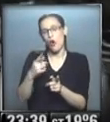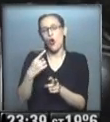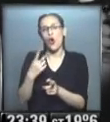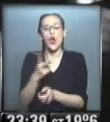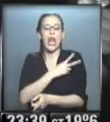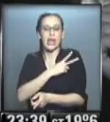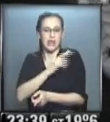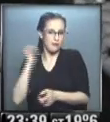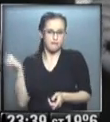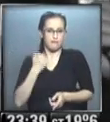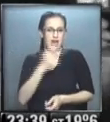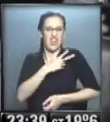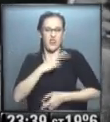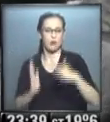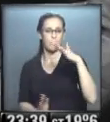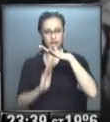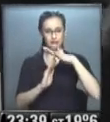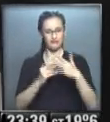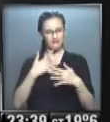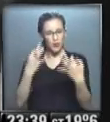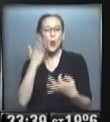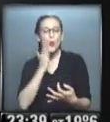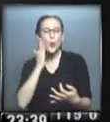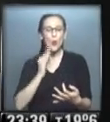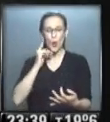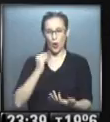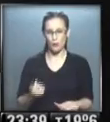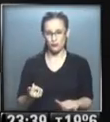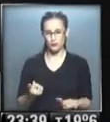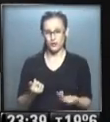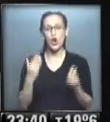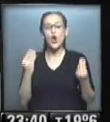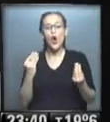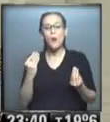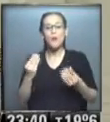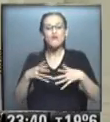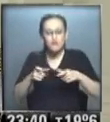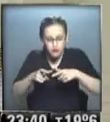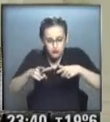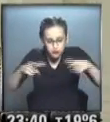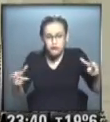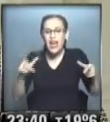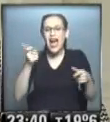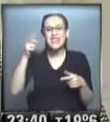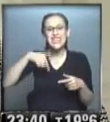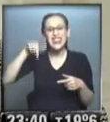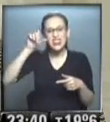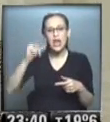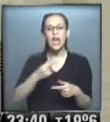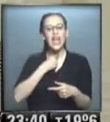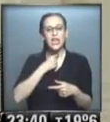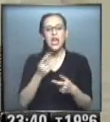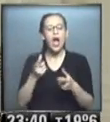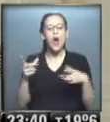Y creo que es muy importante que sigamos todos pensando cómo construir amplias mayorías, porque Salvador Allende lo que quería era mayorías